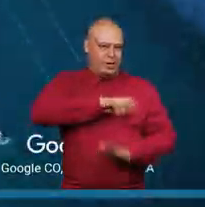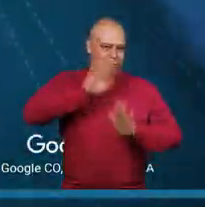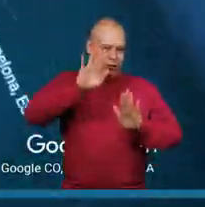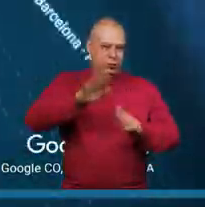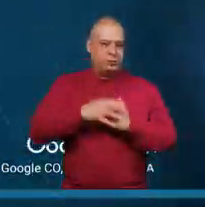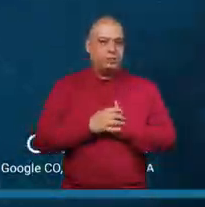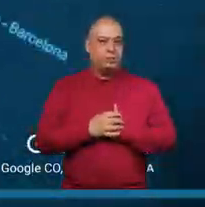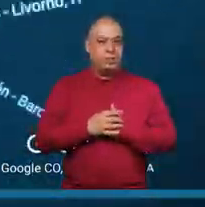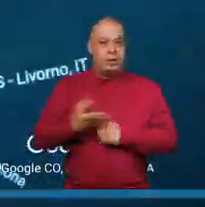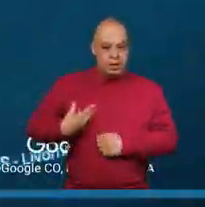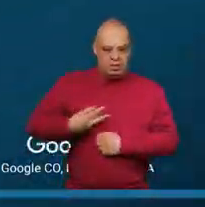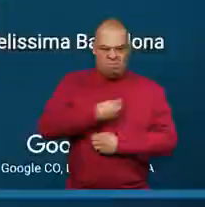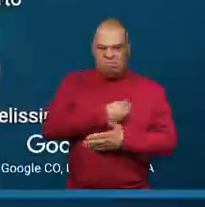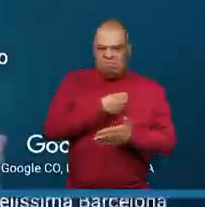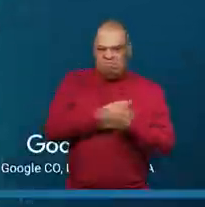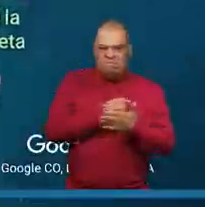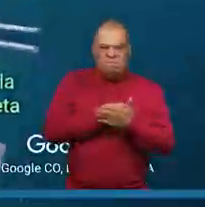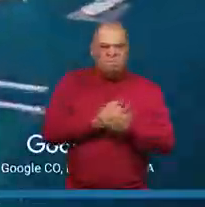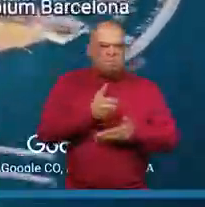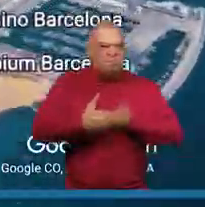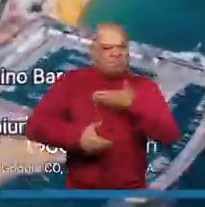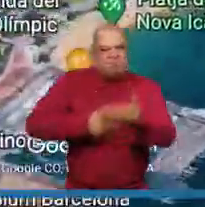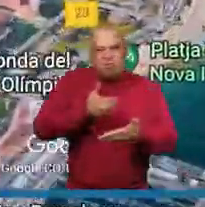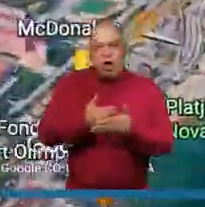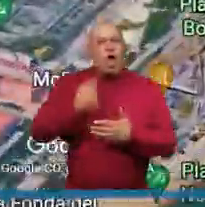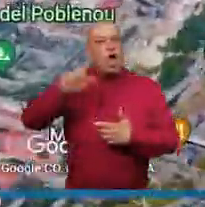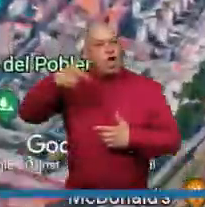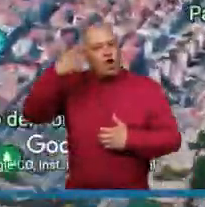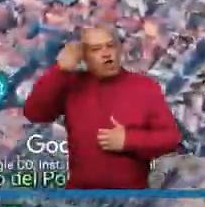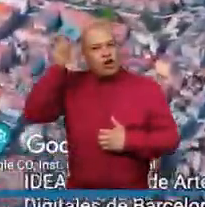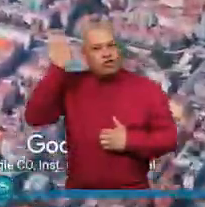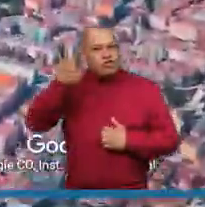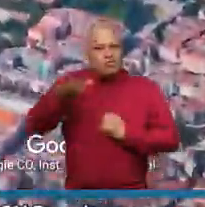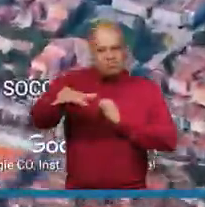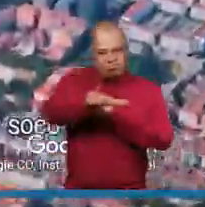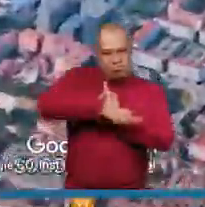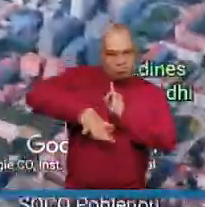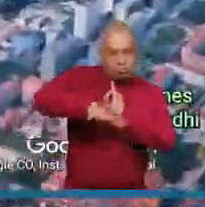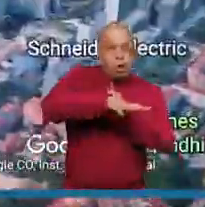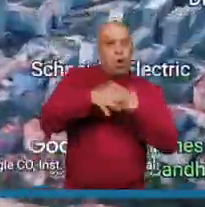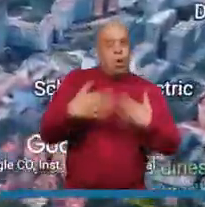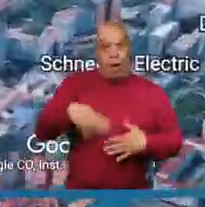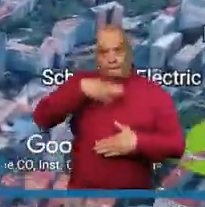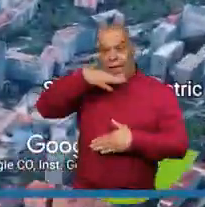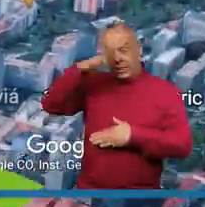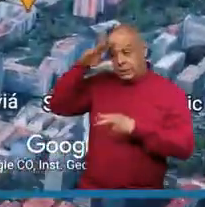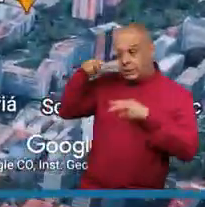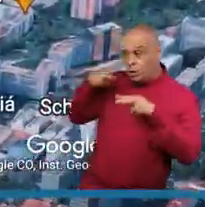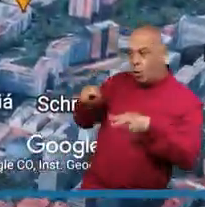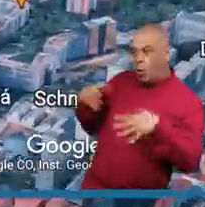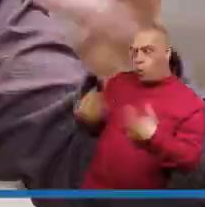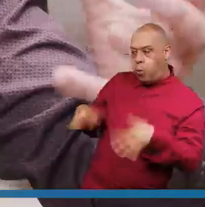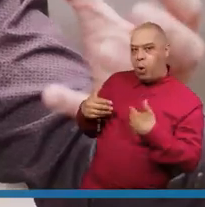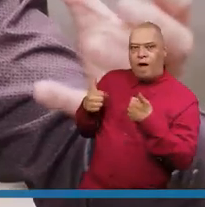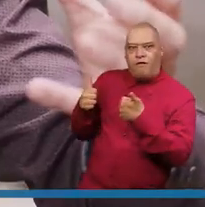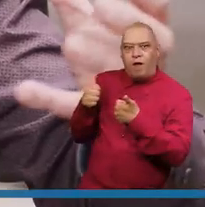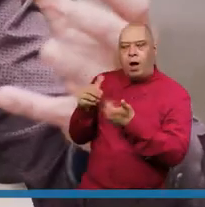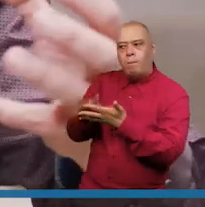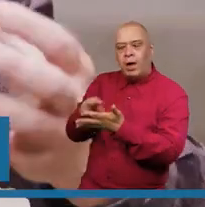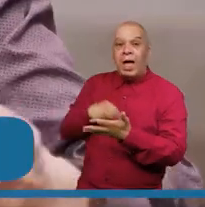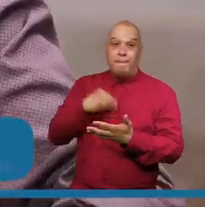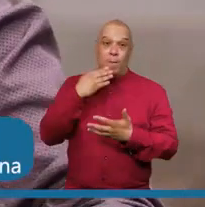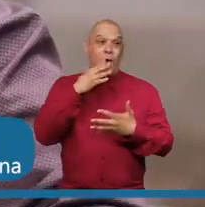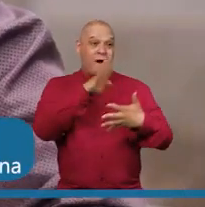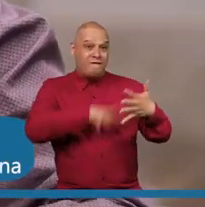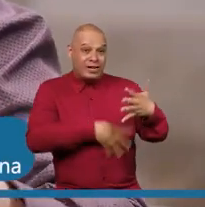nivel de los que nos dedicamos a estos temas de los gobiernos metropolitanos, pues Medellín es un referente, Barcelona es un referente, digamos, a